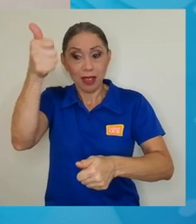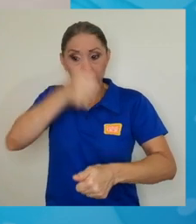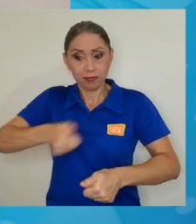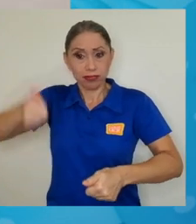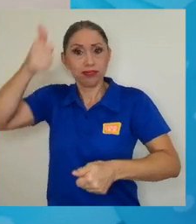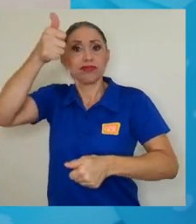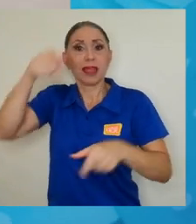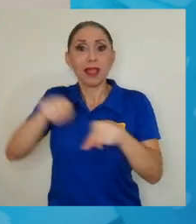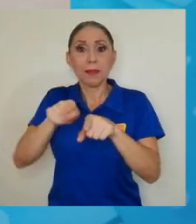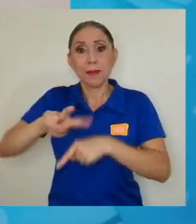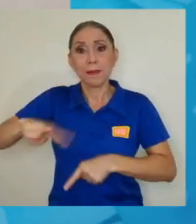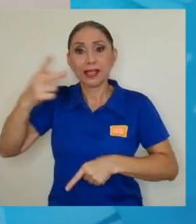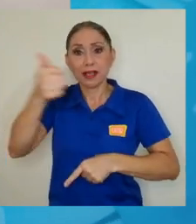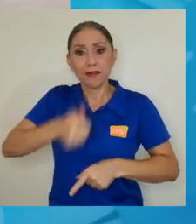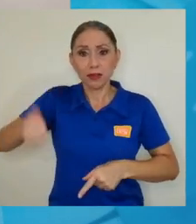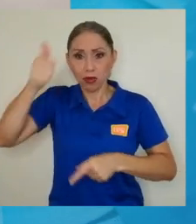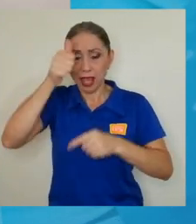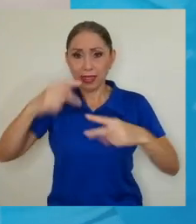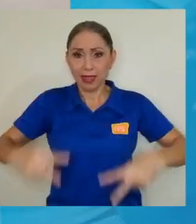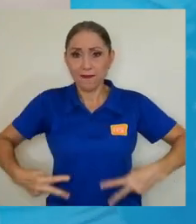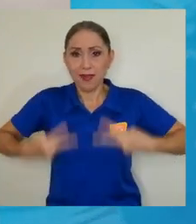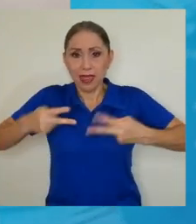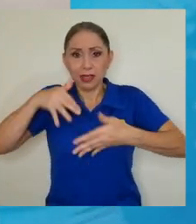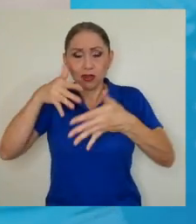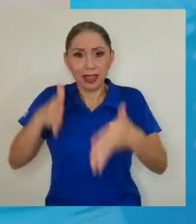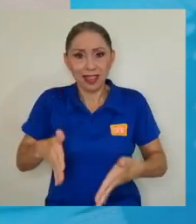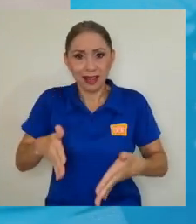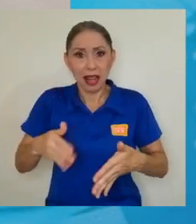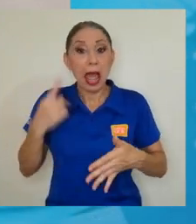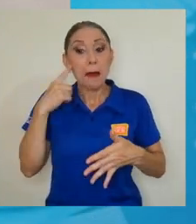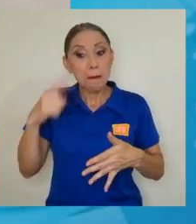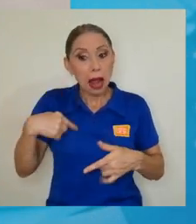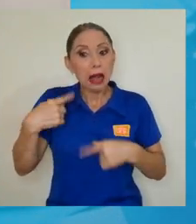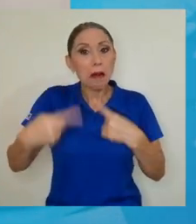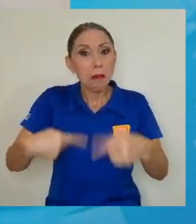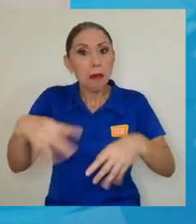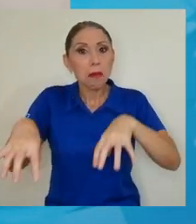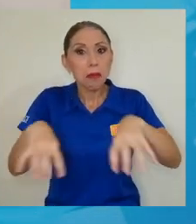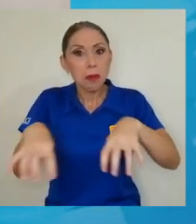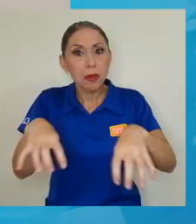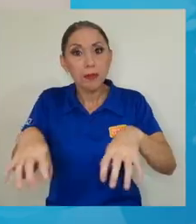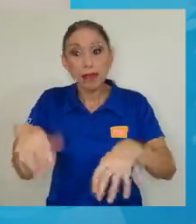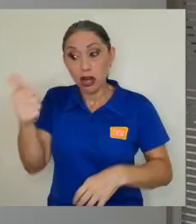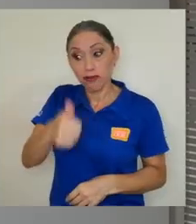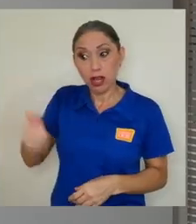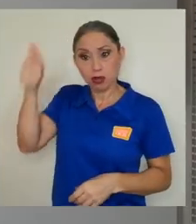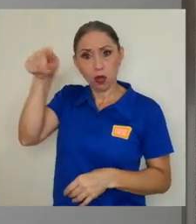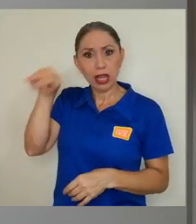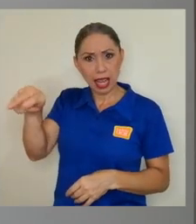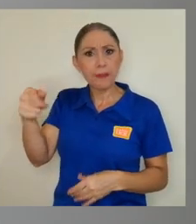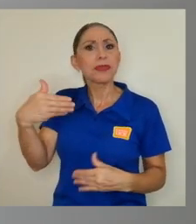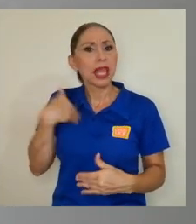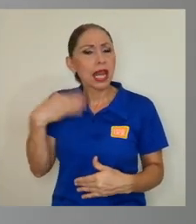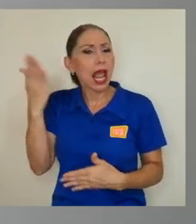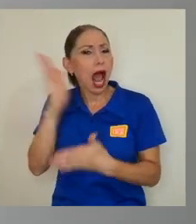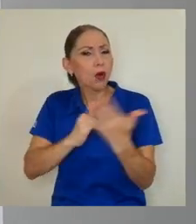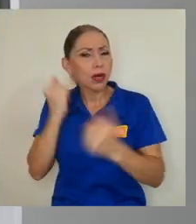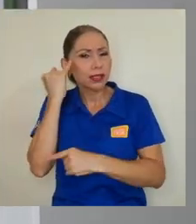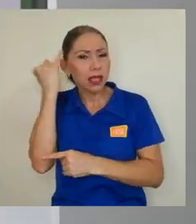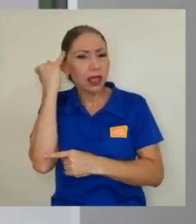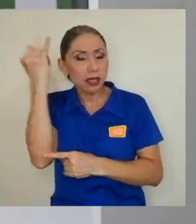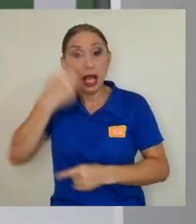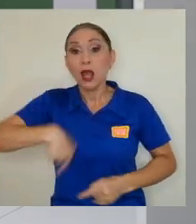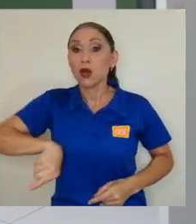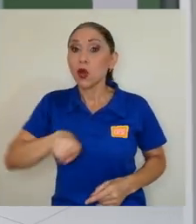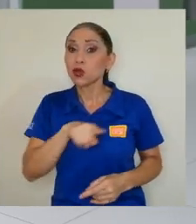con vicerrectoría de vida estudiantil, para las acciones que se van ejecutando. Entonces, desde rectoría han habido algunas iniciativas y nosotros hemos